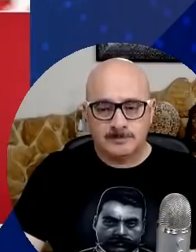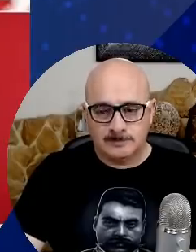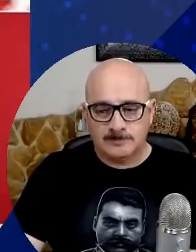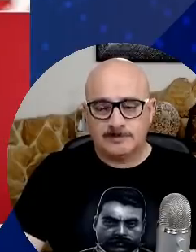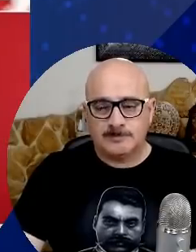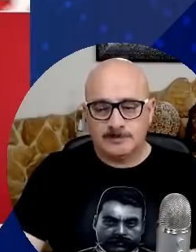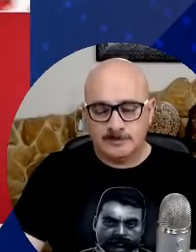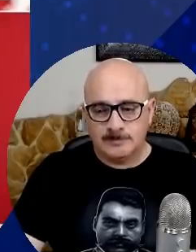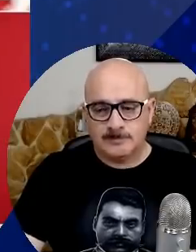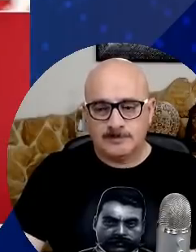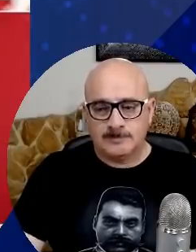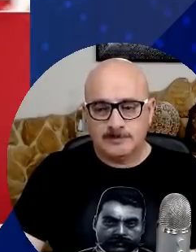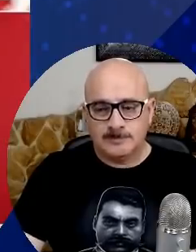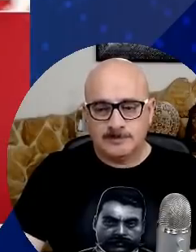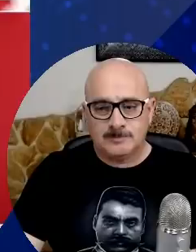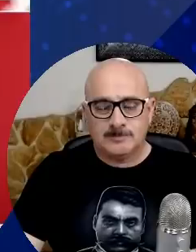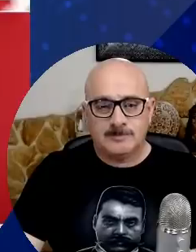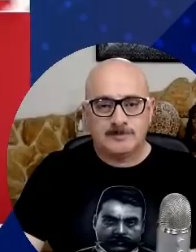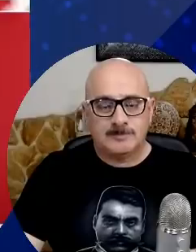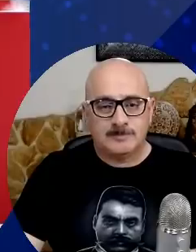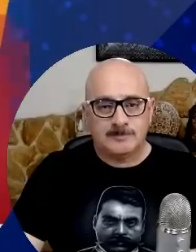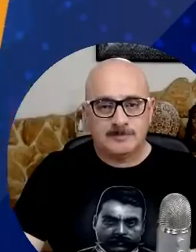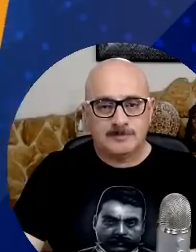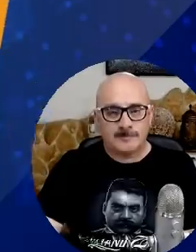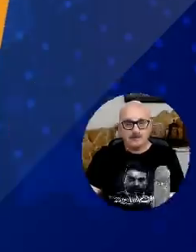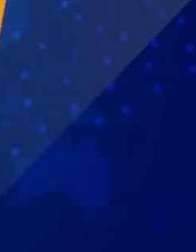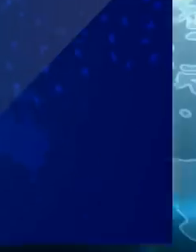en todos los procesos de comunicación